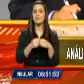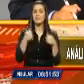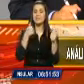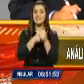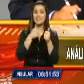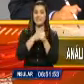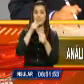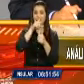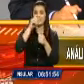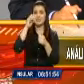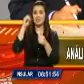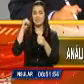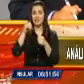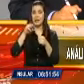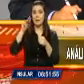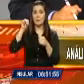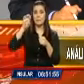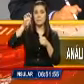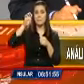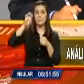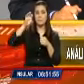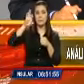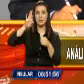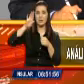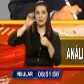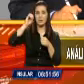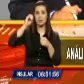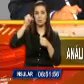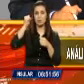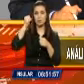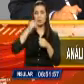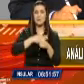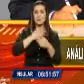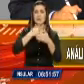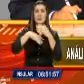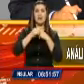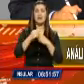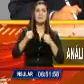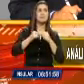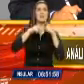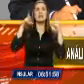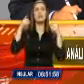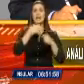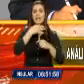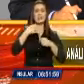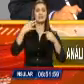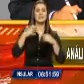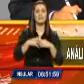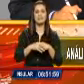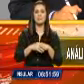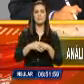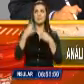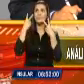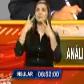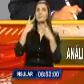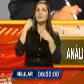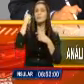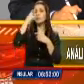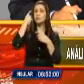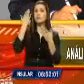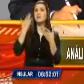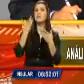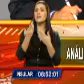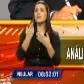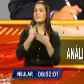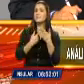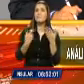vivo, mis hijos se asustan, brincan del asiento, me miran con ojos